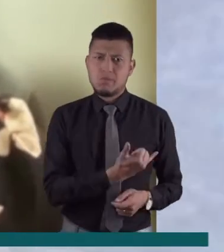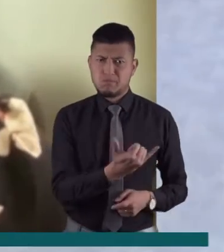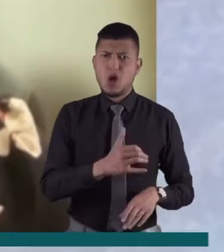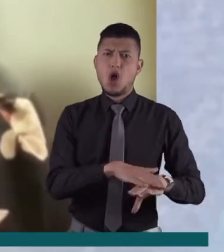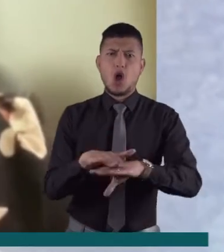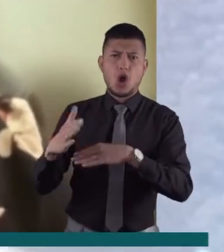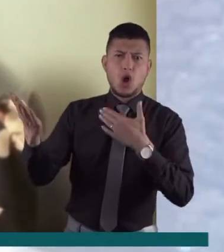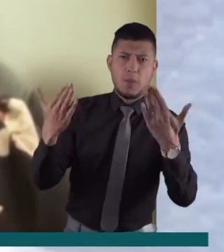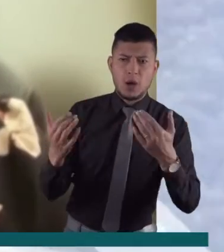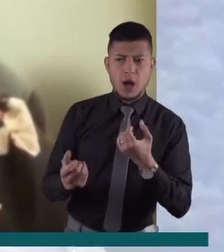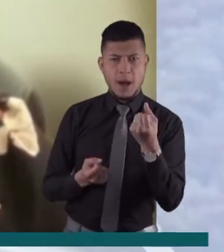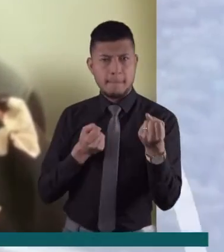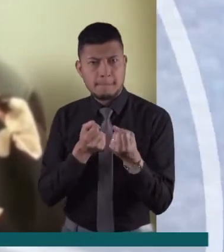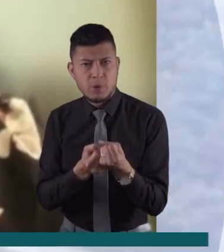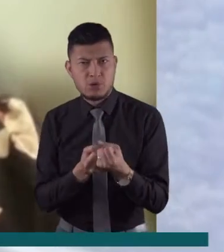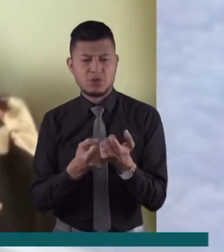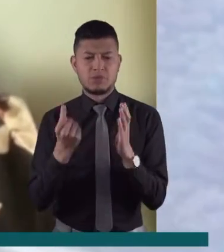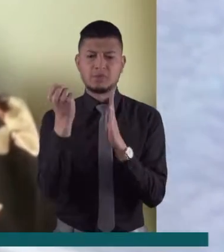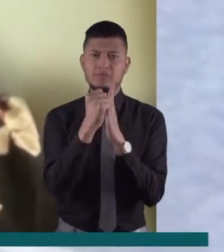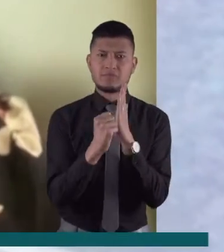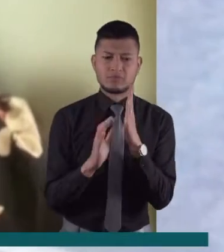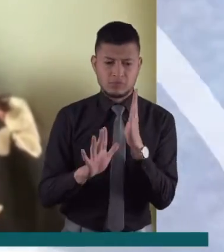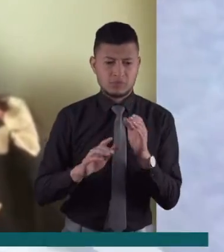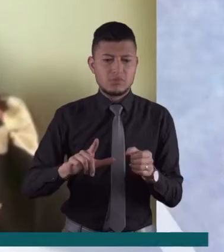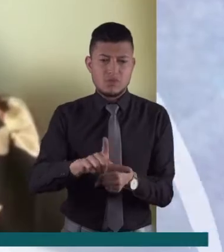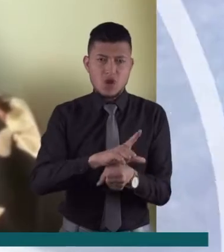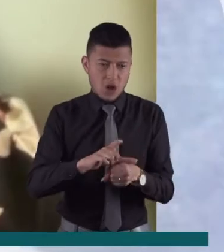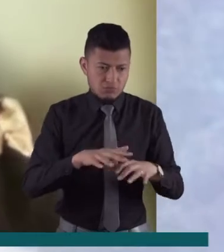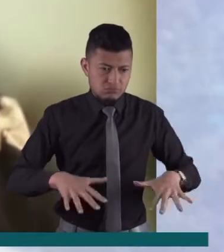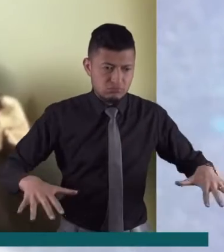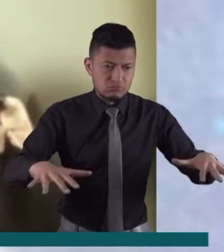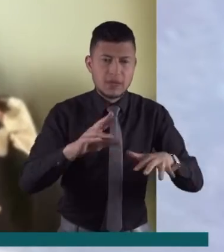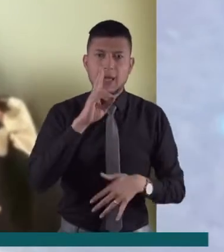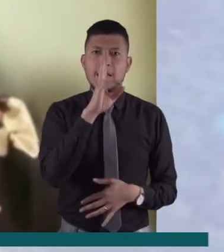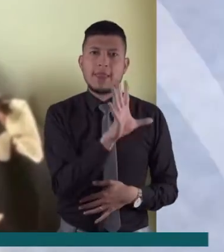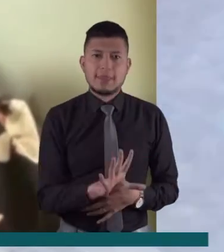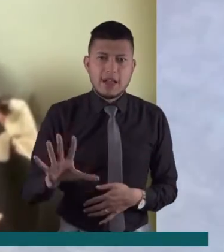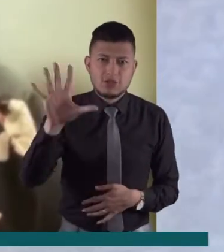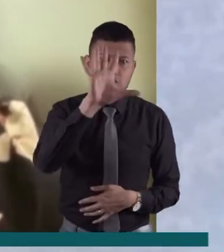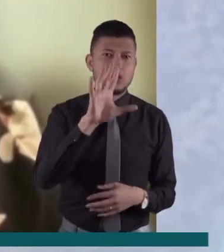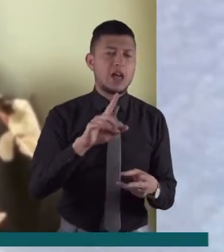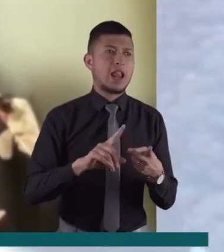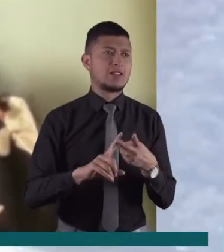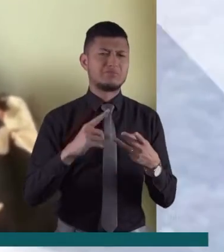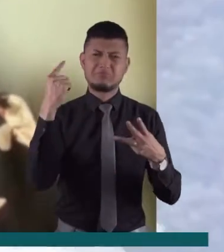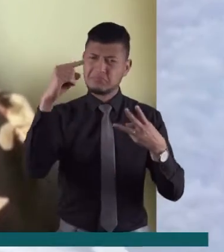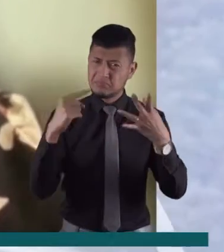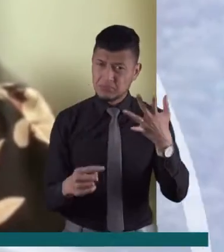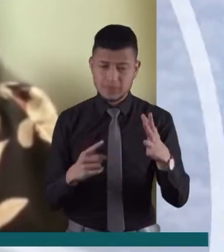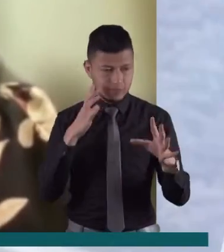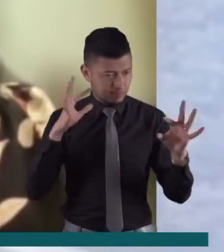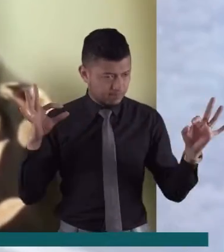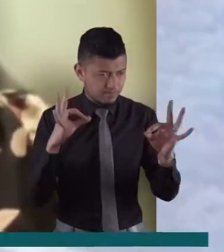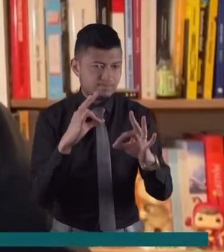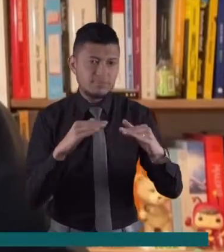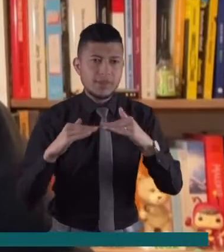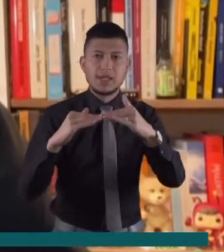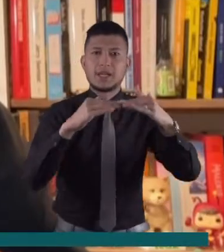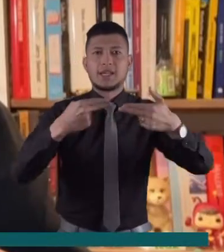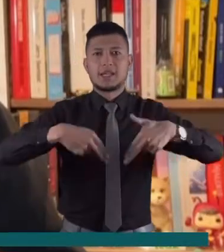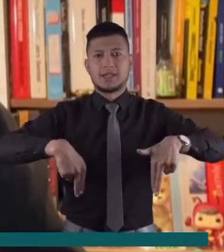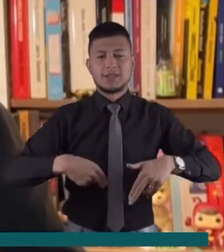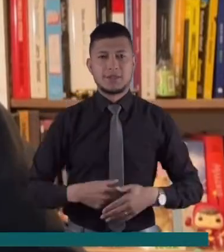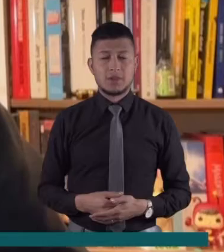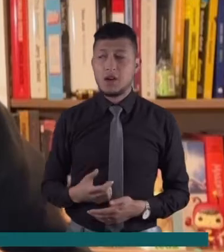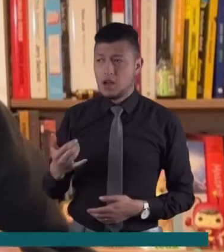convocatorias hay apoyos de programas locales de programas nacionales de programas muy muy enfocados en el tema de la equidad de género